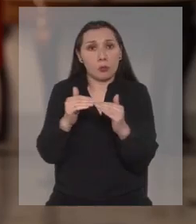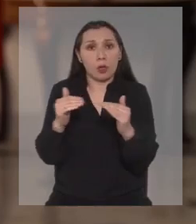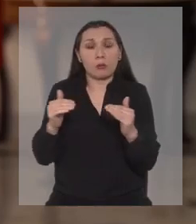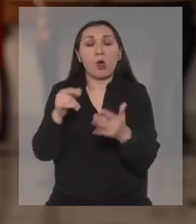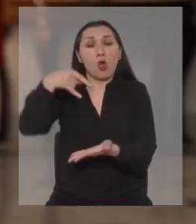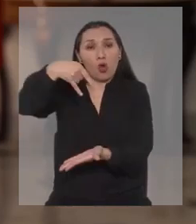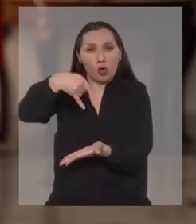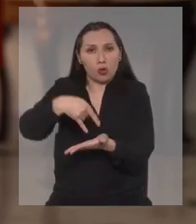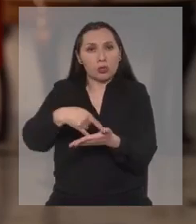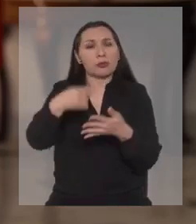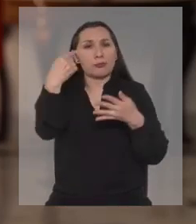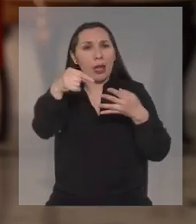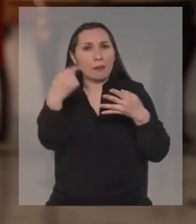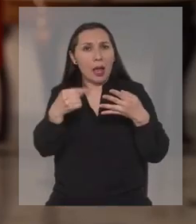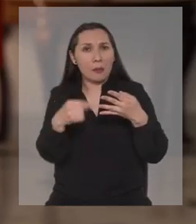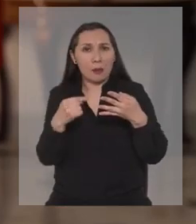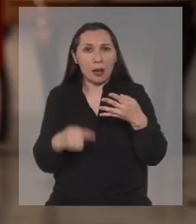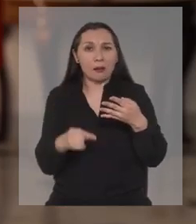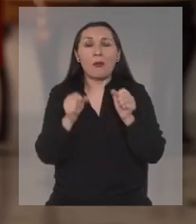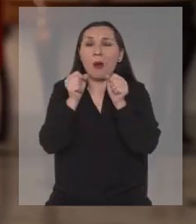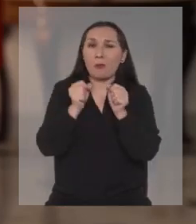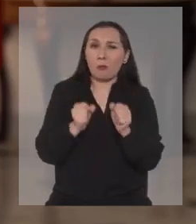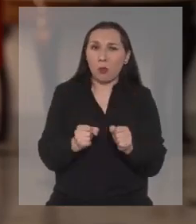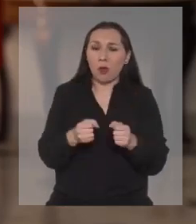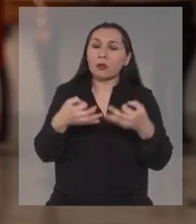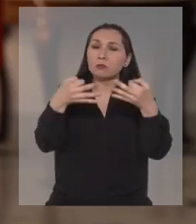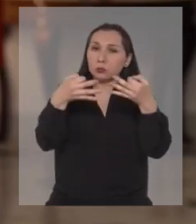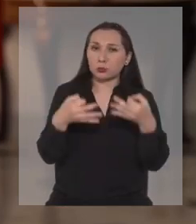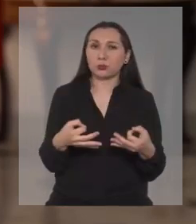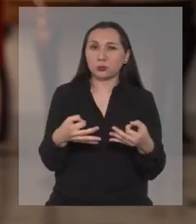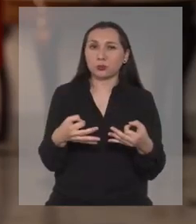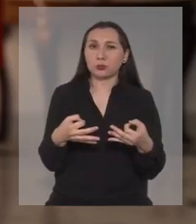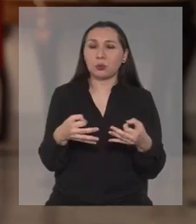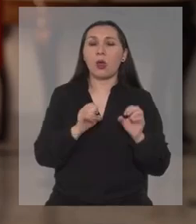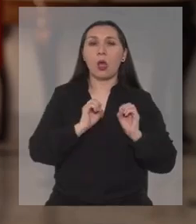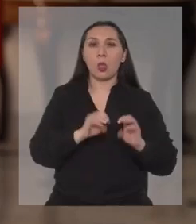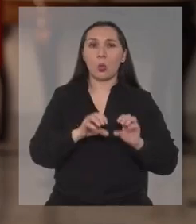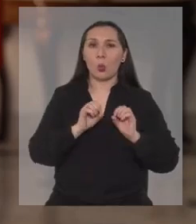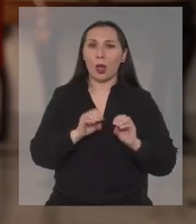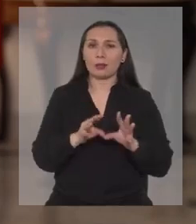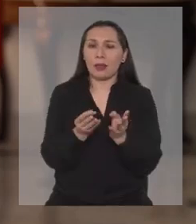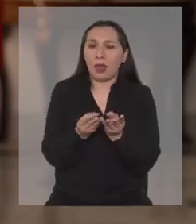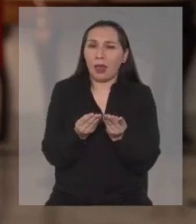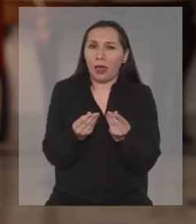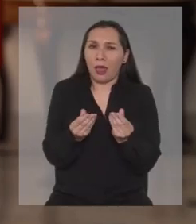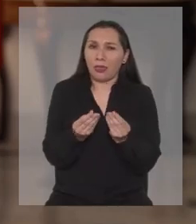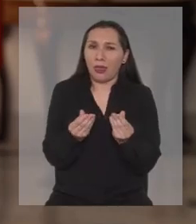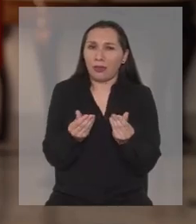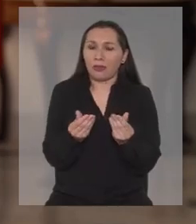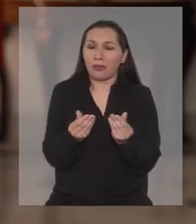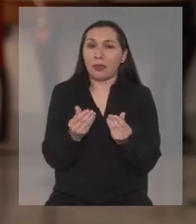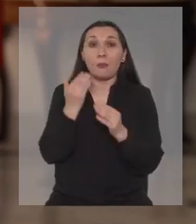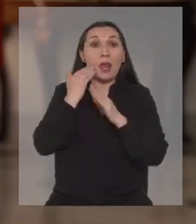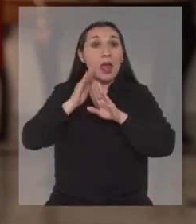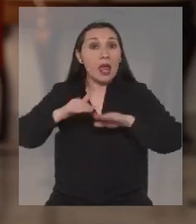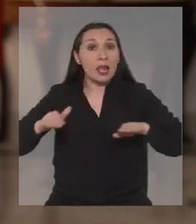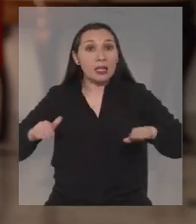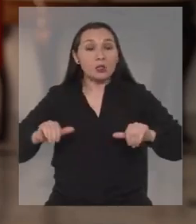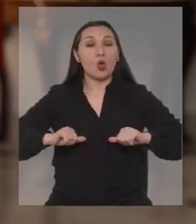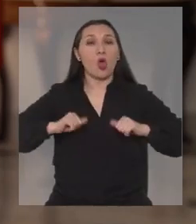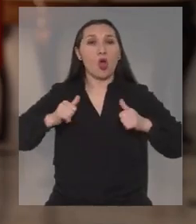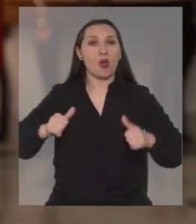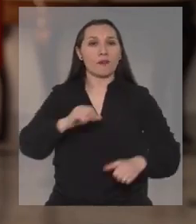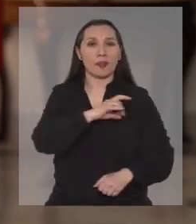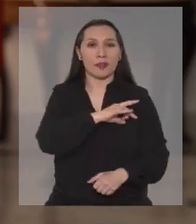avanzamos junto al congreso en una serie de medidas para poder asegurar una educación de calidad para los